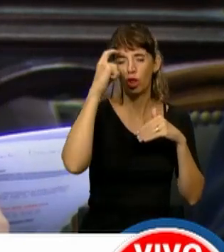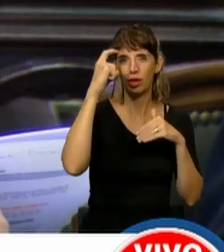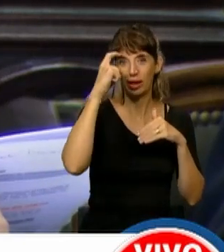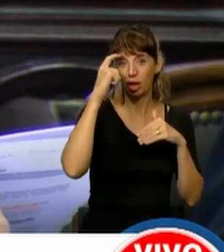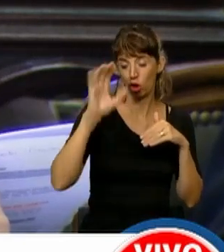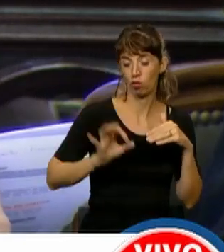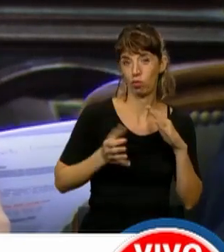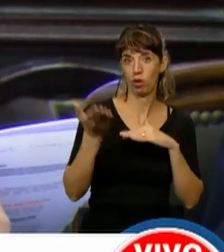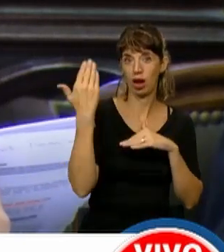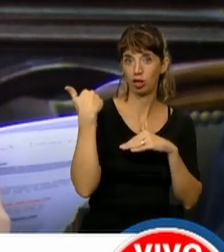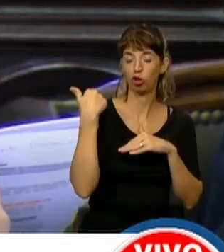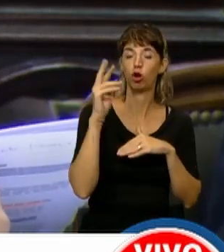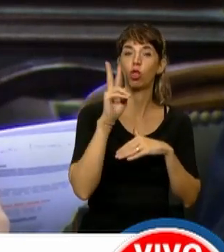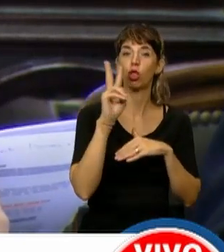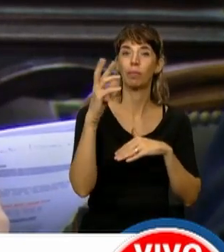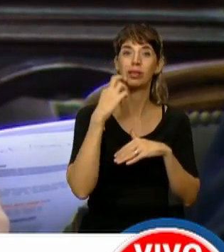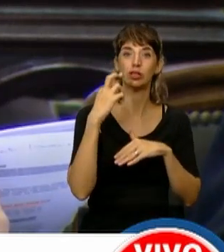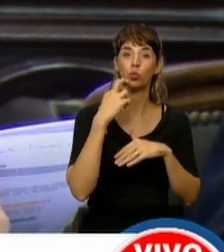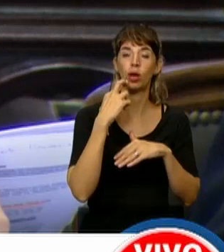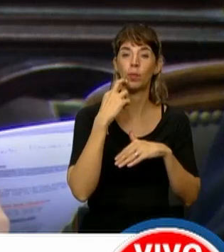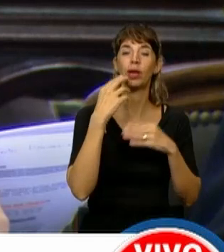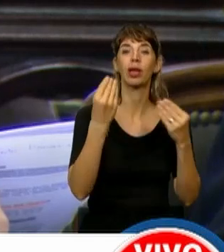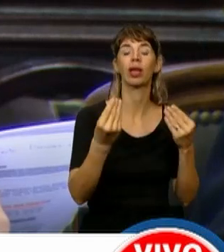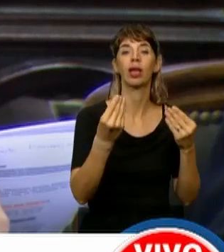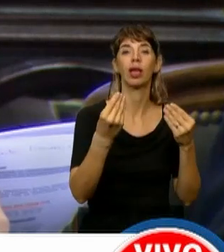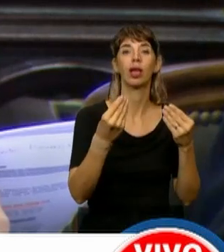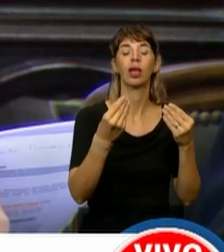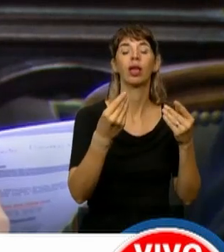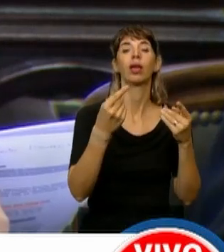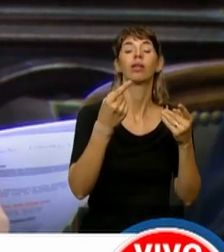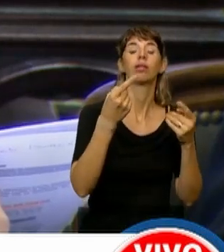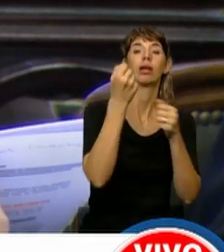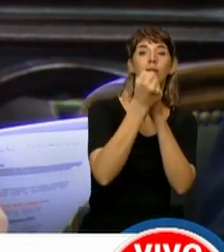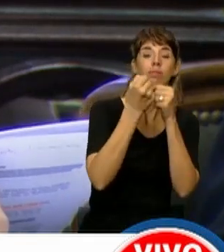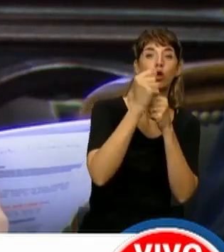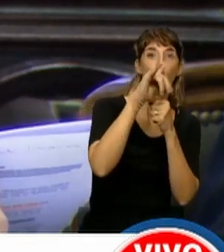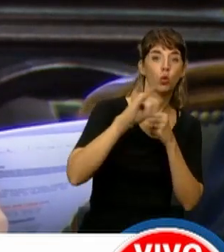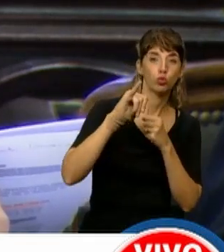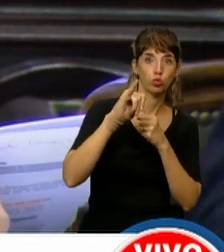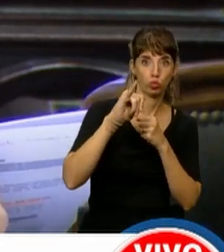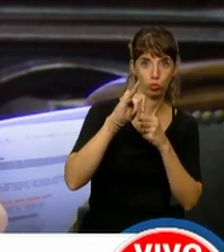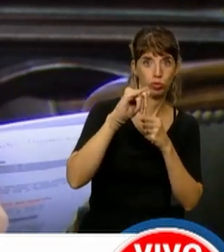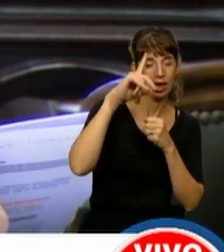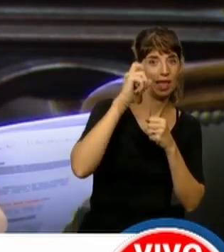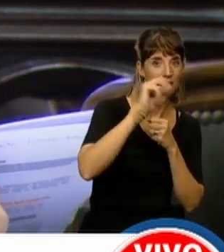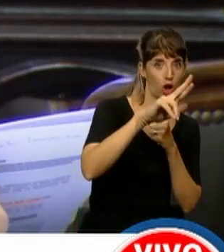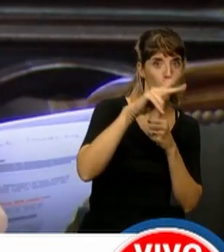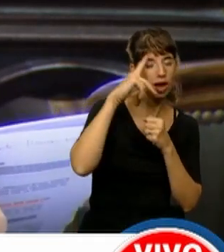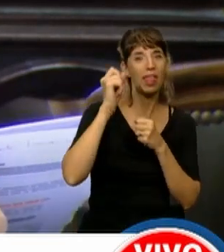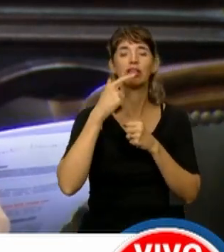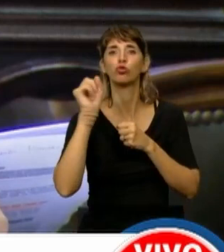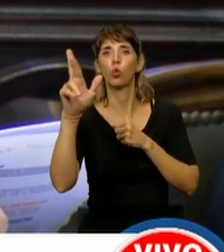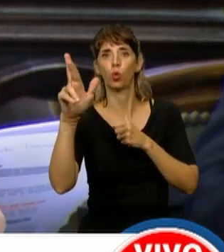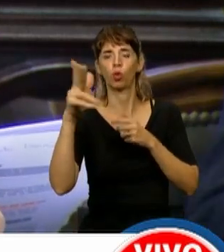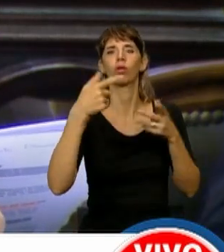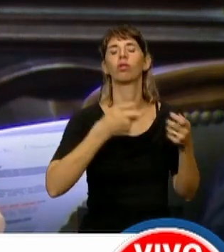2019 que las empresas distribuidoras Edenor y Edesur pasen a jurisdicción de la